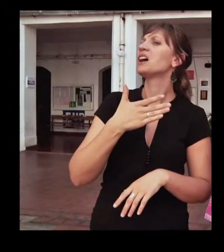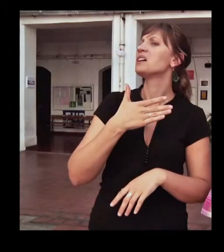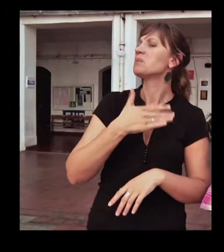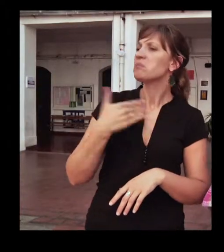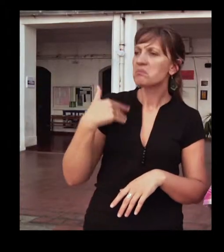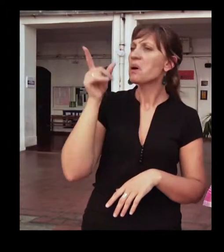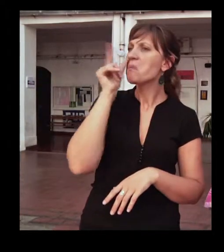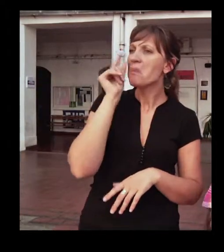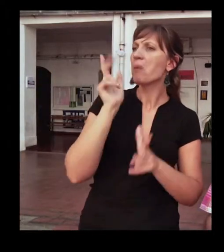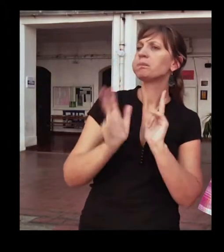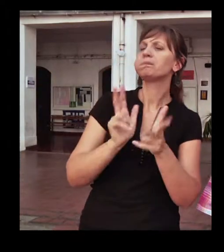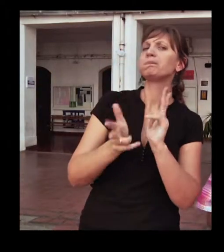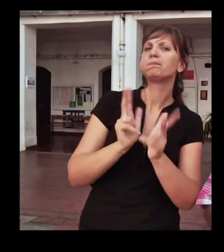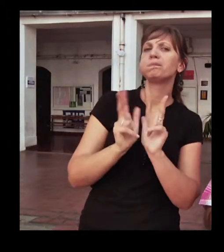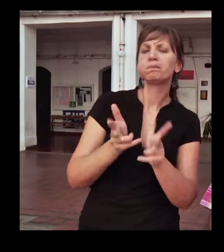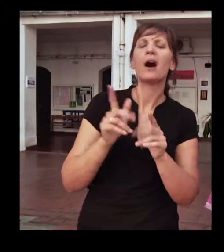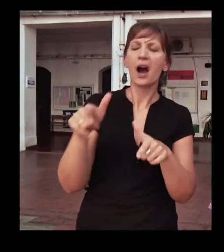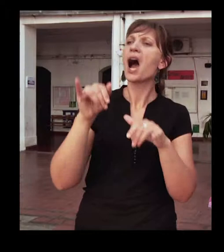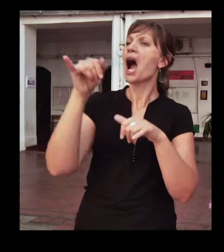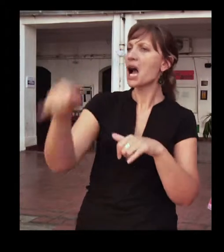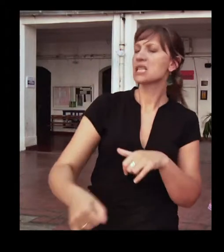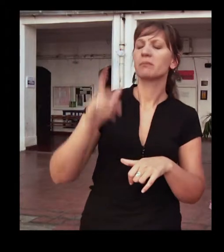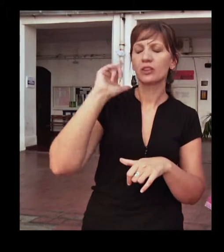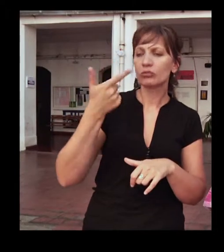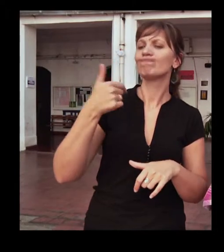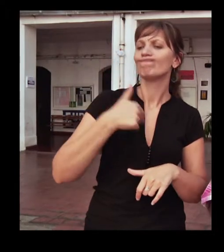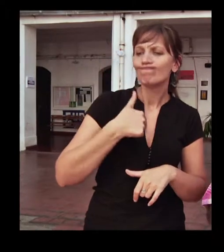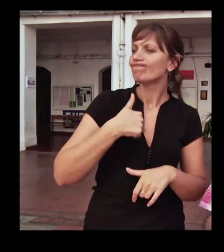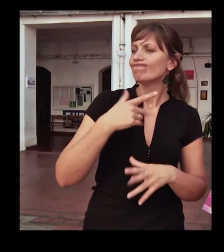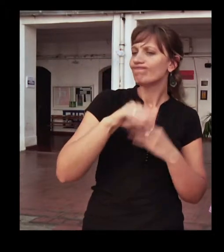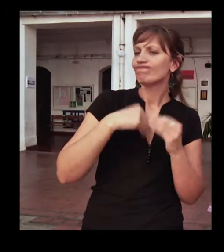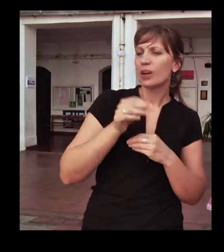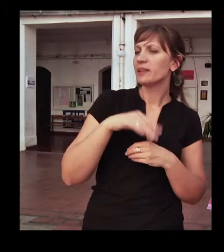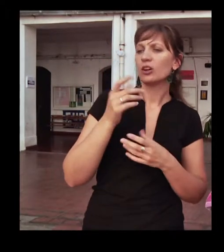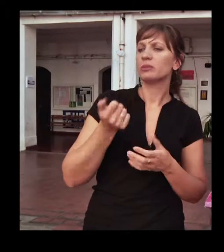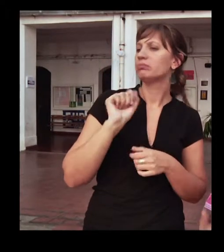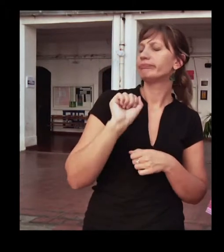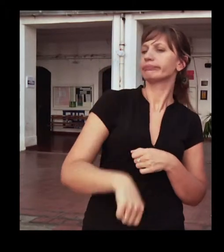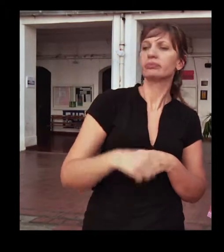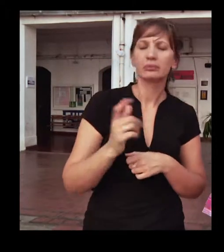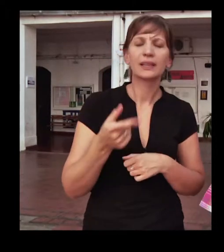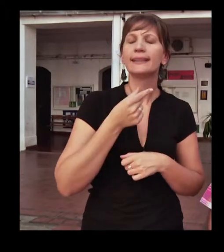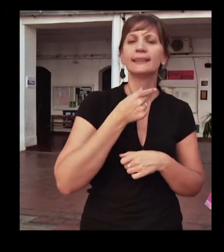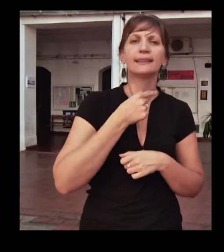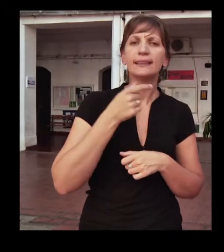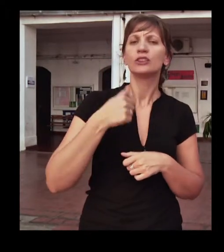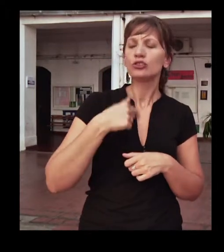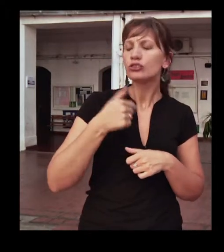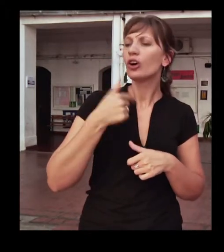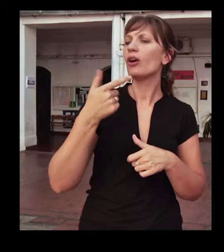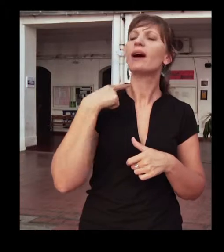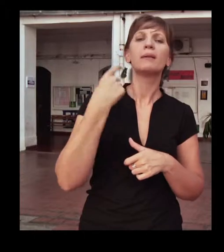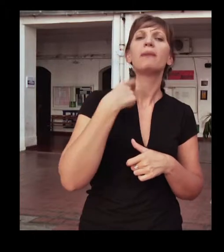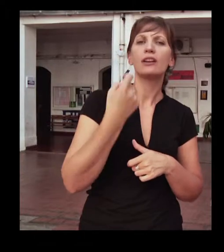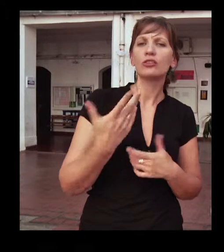amigo que me rechazan me impiden hablar la lengua de señas quieren que hable español que es algo que yo nunca poder hablar y no me comprende no me entienden y me quieren